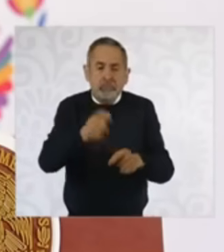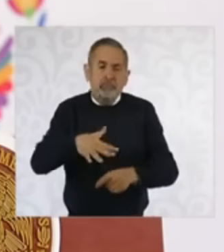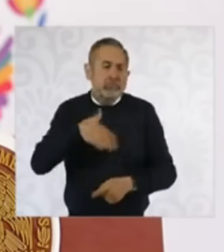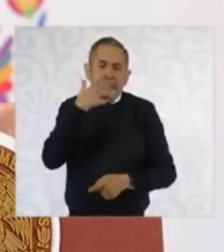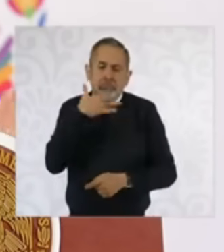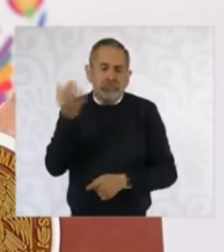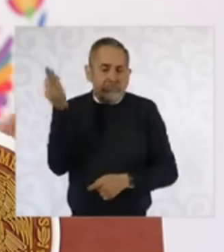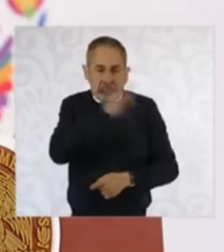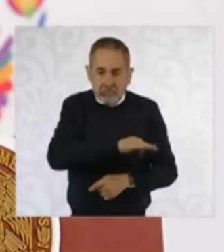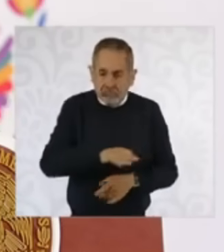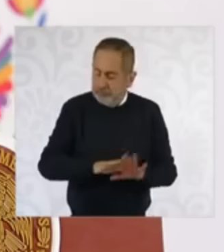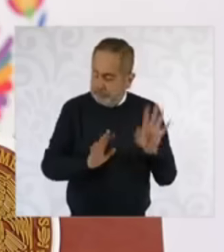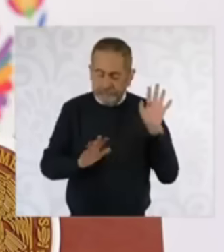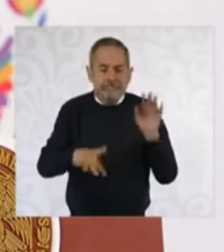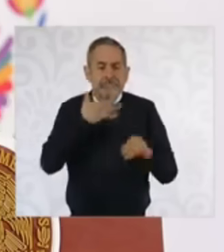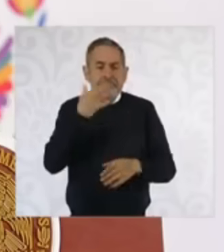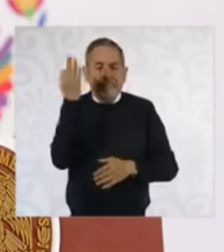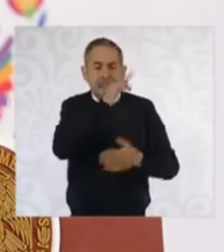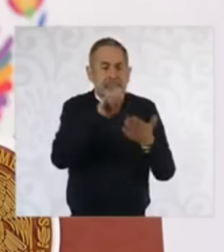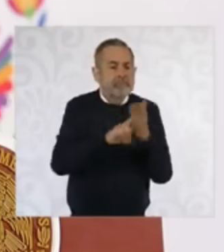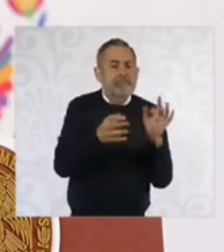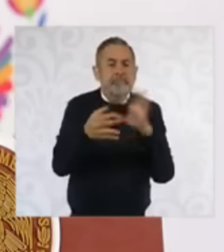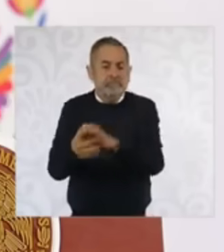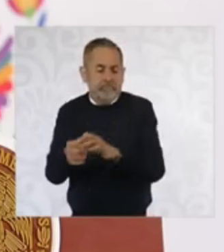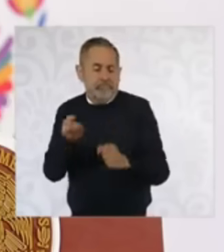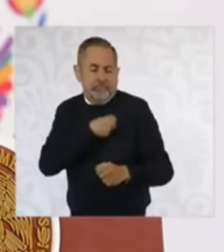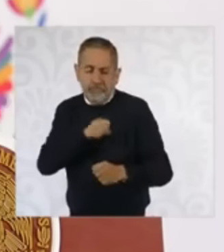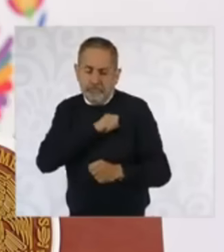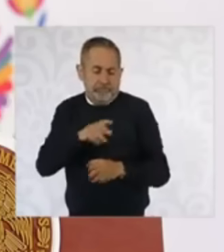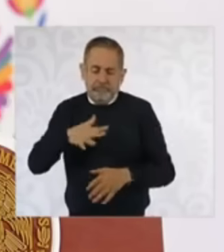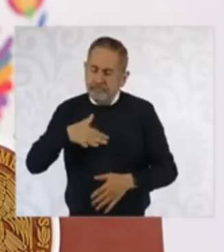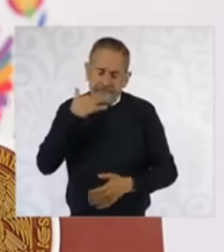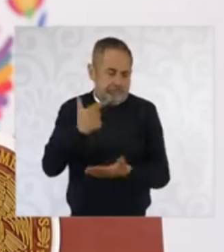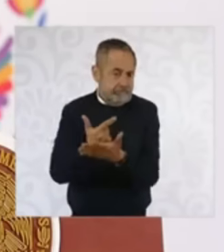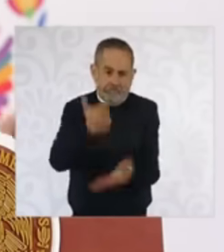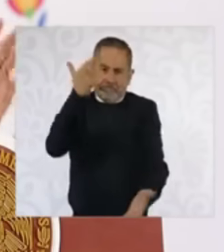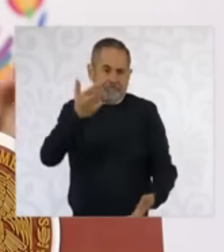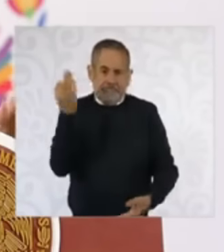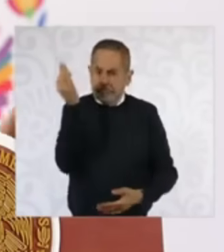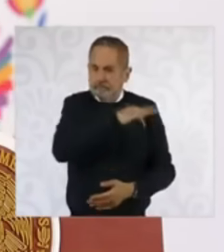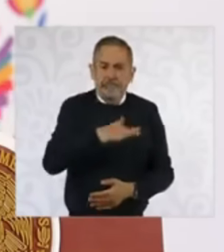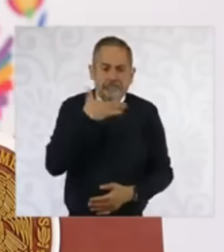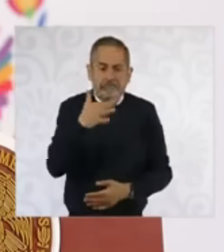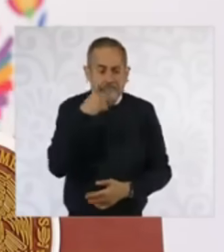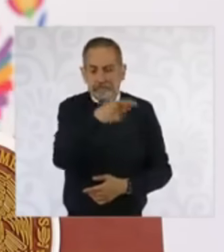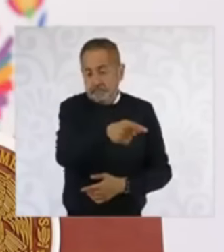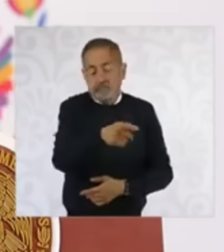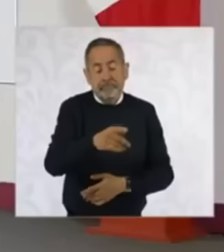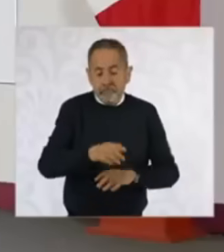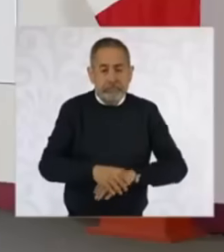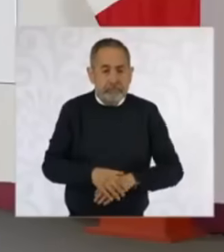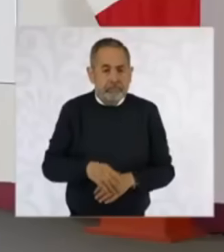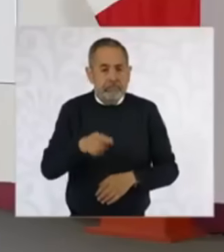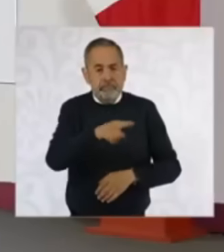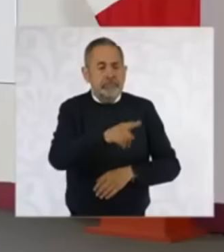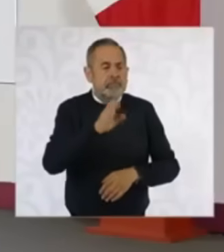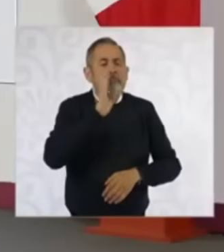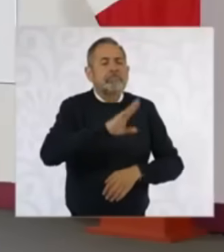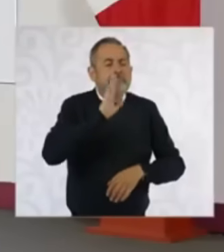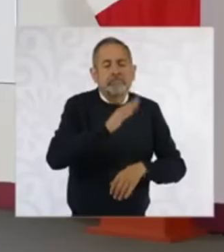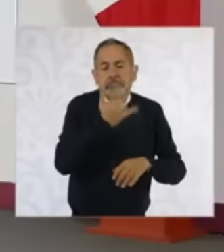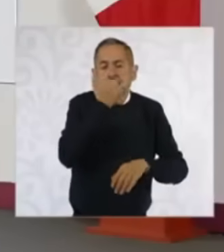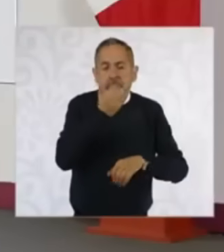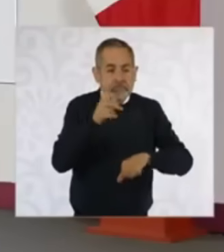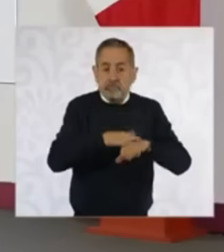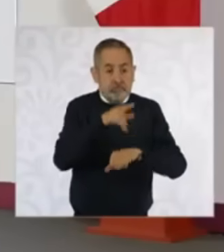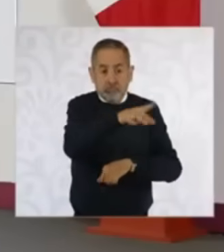pero más vinculado con temas de salud que es muy grave entes aparte de un tema administrativo es un